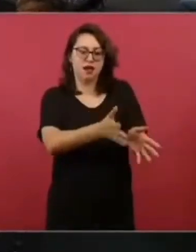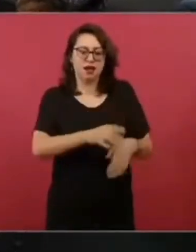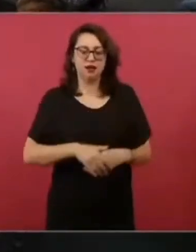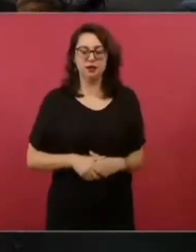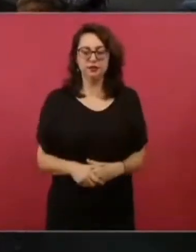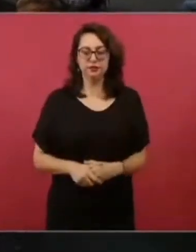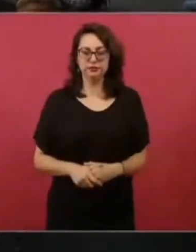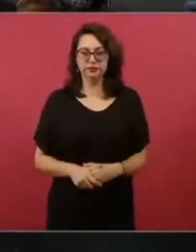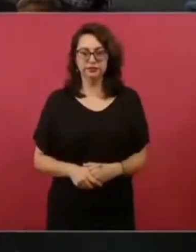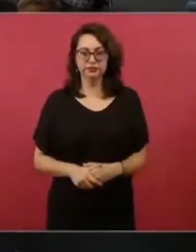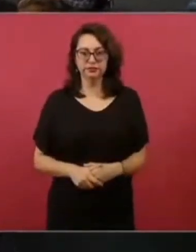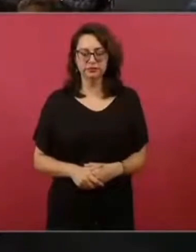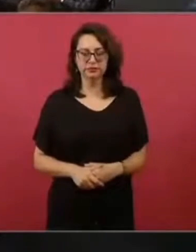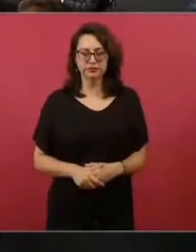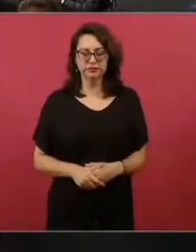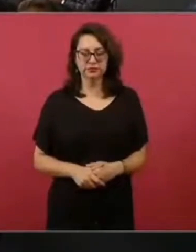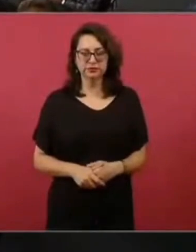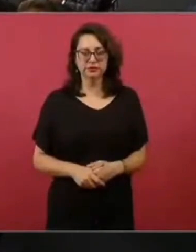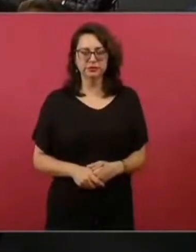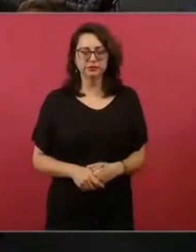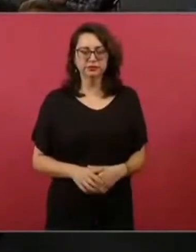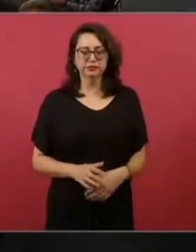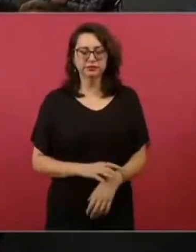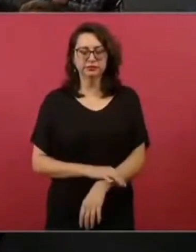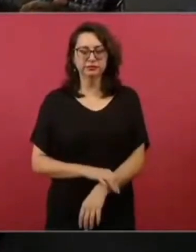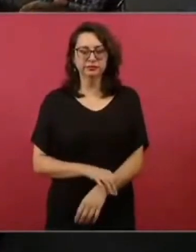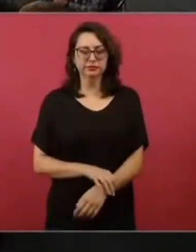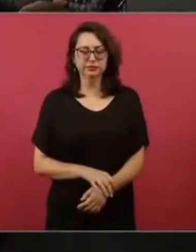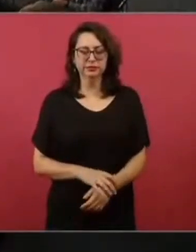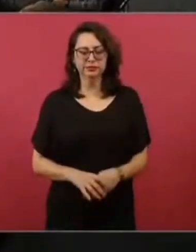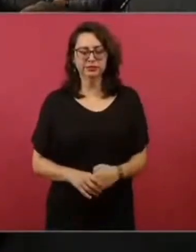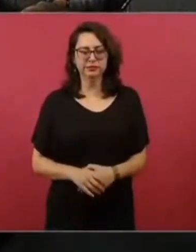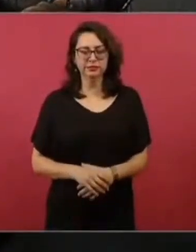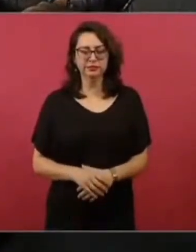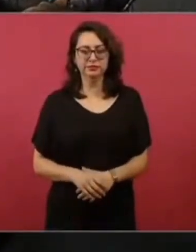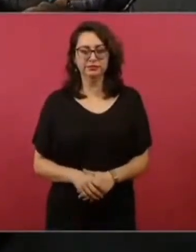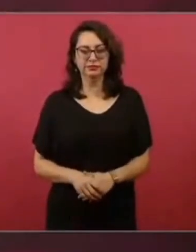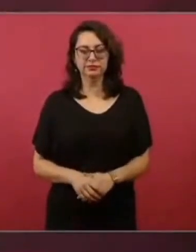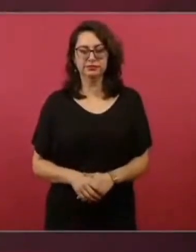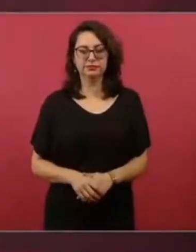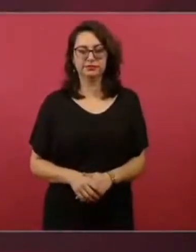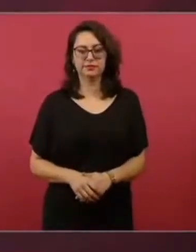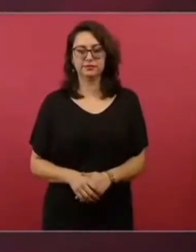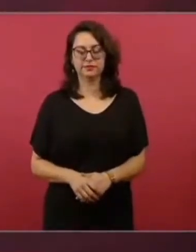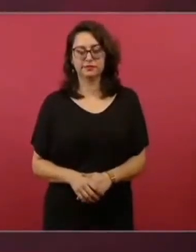puedo pedirle en